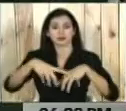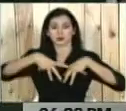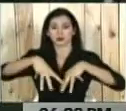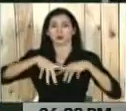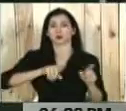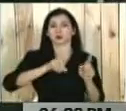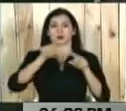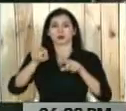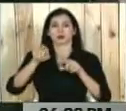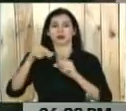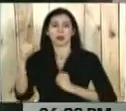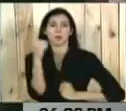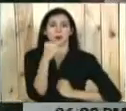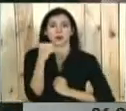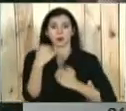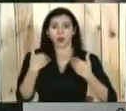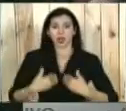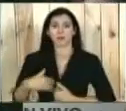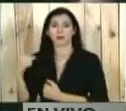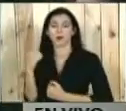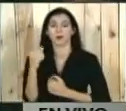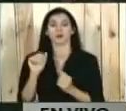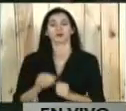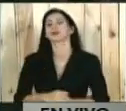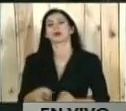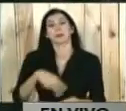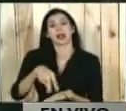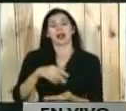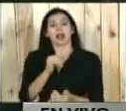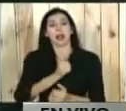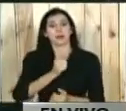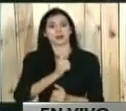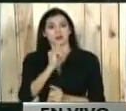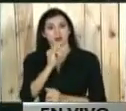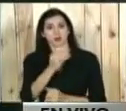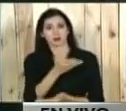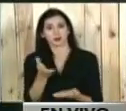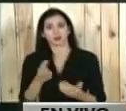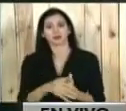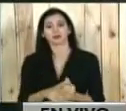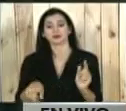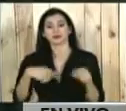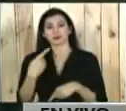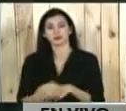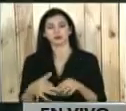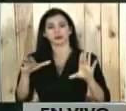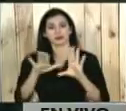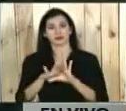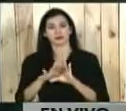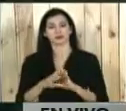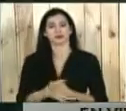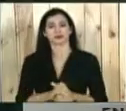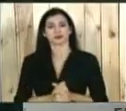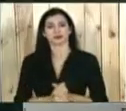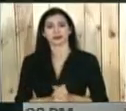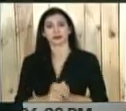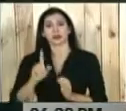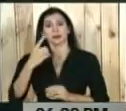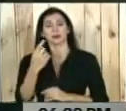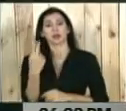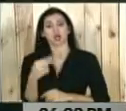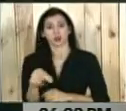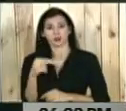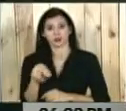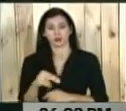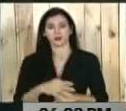del esqueleto y del baile. Y aprovecho para anunciar, mañana martes, 1 de